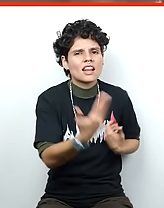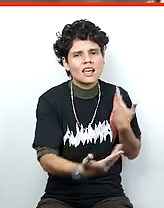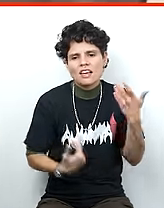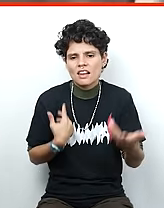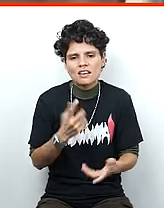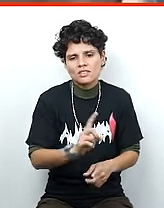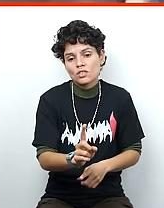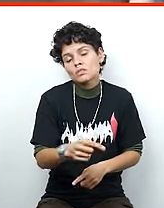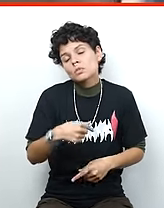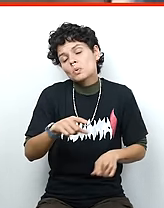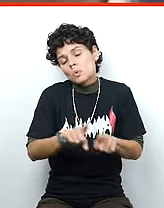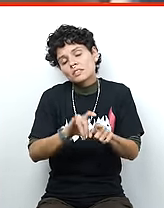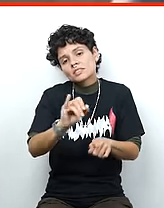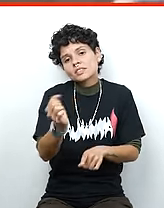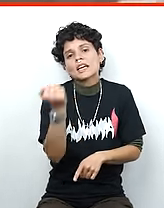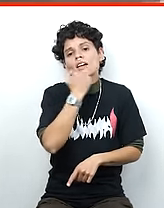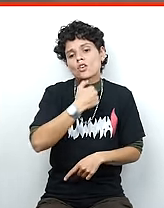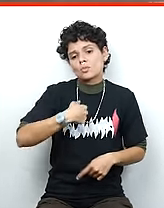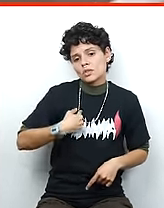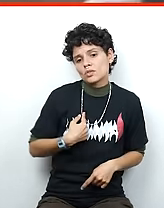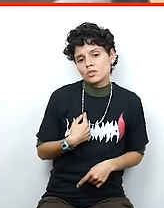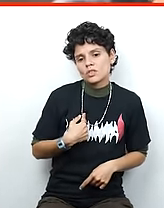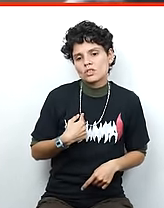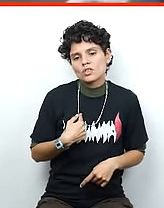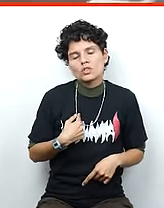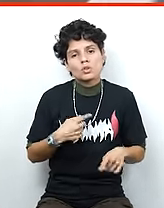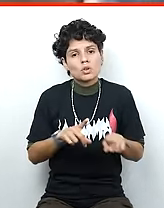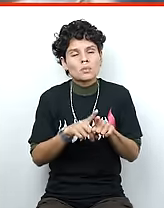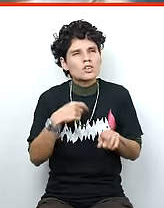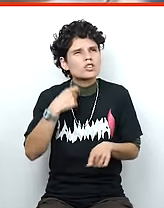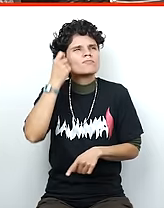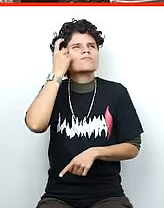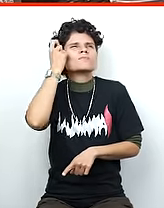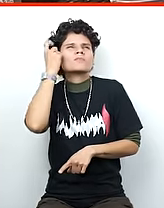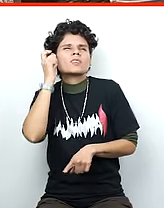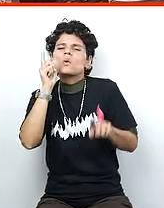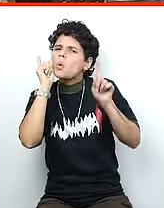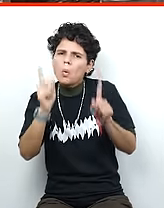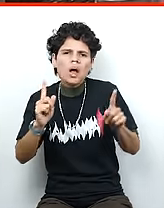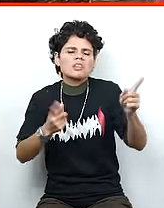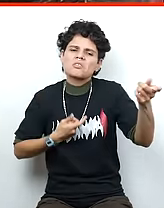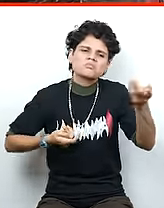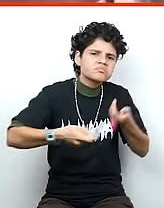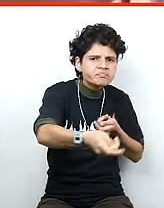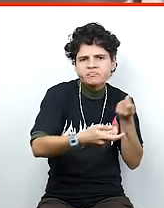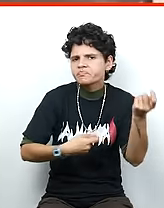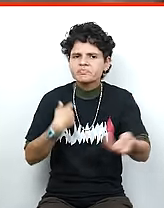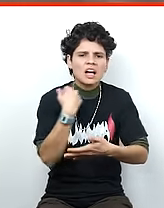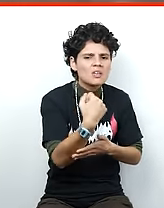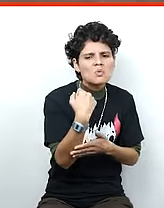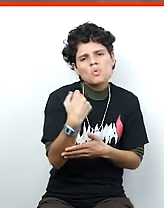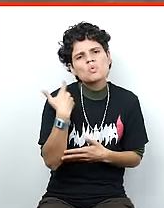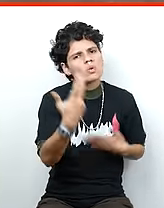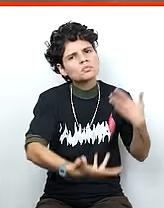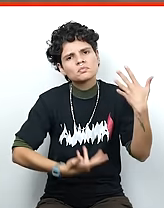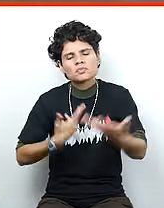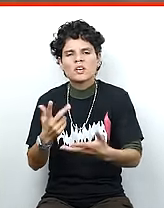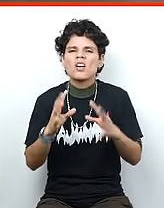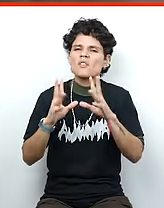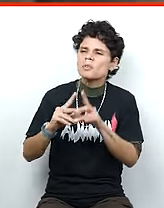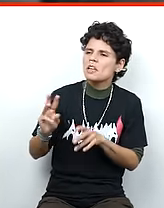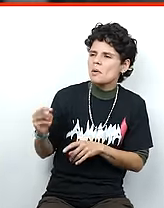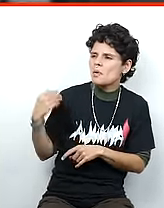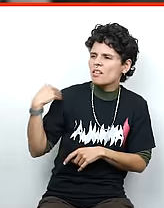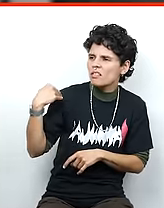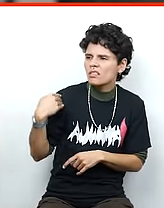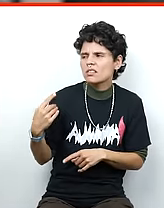regalando. Aunque igual ese es mi error, porque yo, a pesar de saber todo eso, aún así lo hago. Ayudo a todo el mundo. Y a veces eso me dice mi mamá y mi familia.